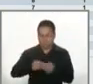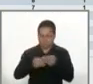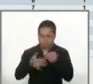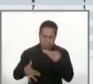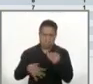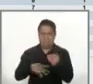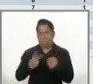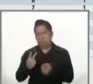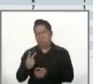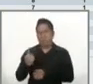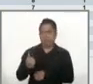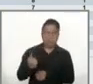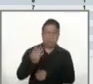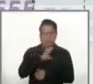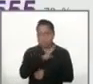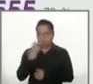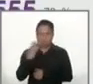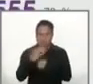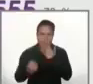entre 2 y 1 casos nuevos.